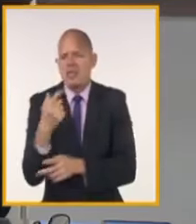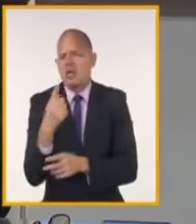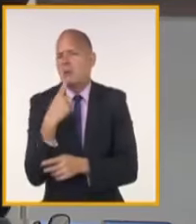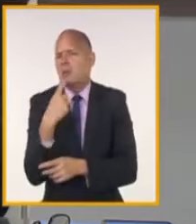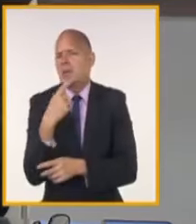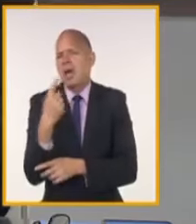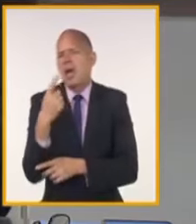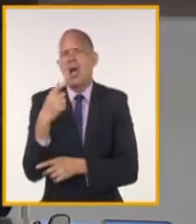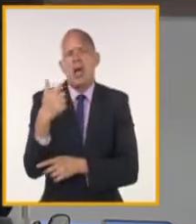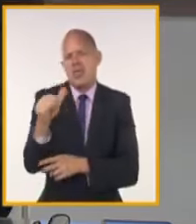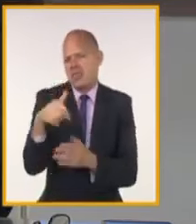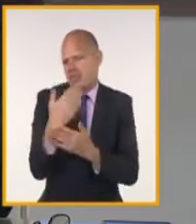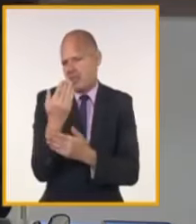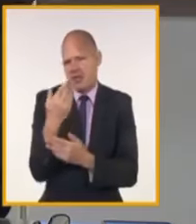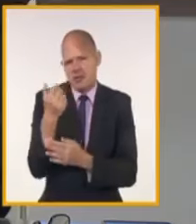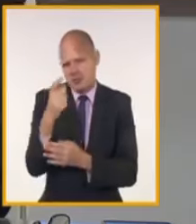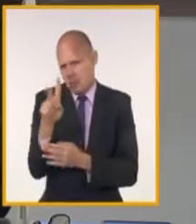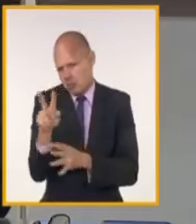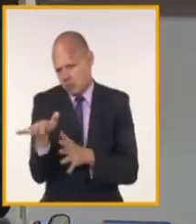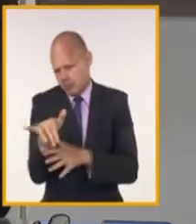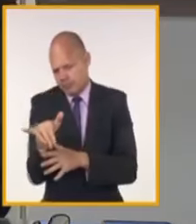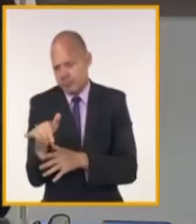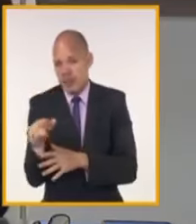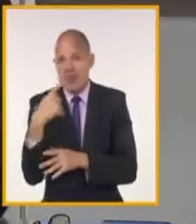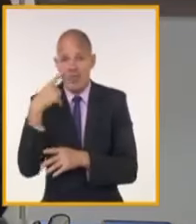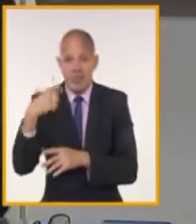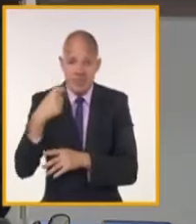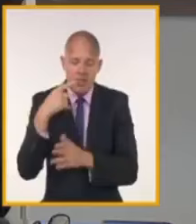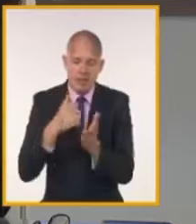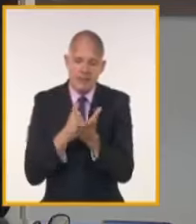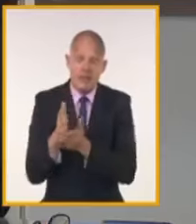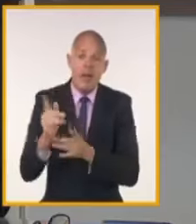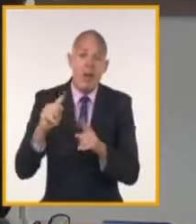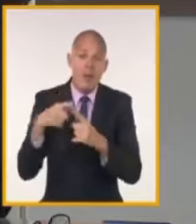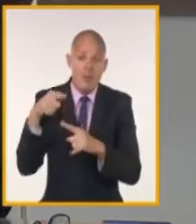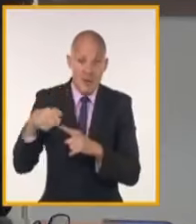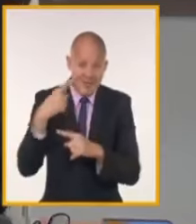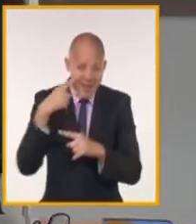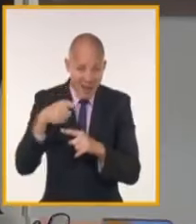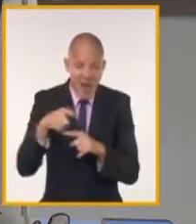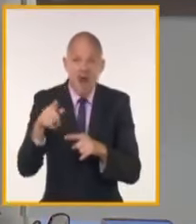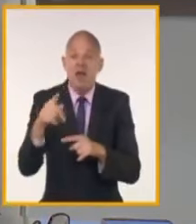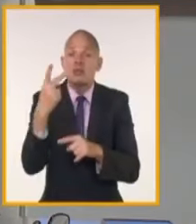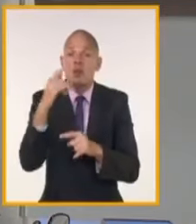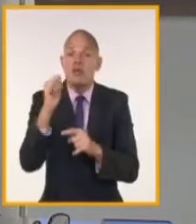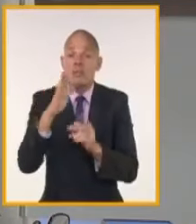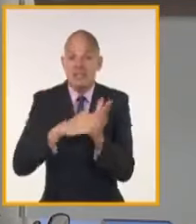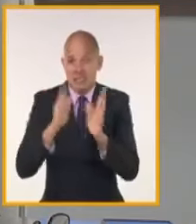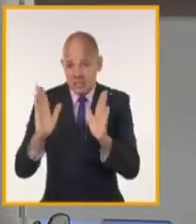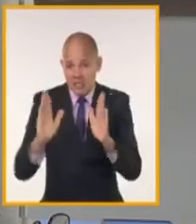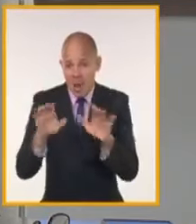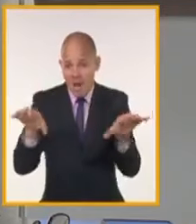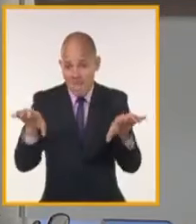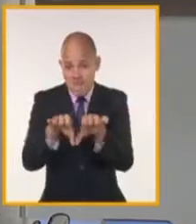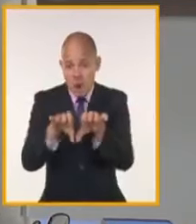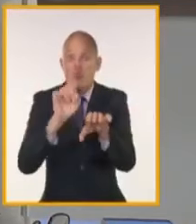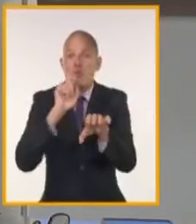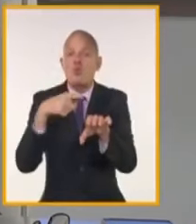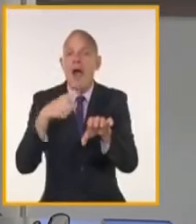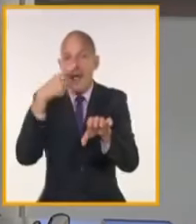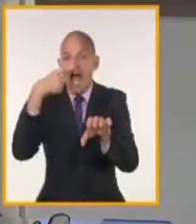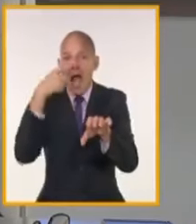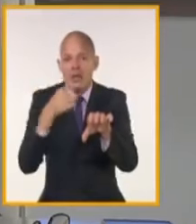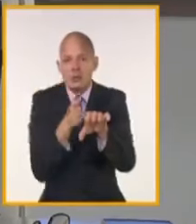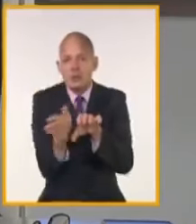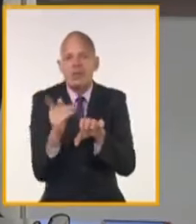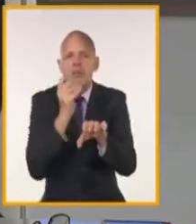que recupera la potencia porque va a una incorporación nueva de gas en este segundo semestre que va que esa es nuestra política